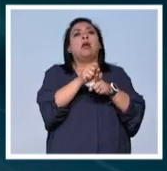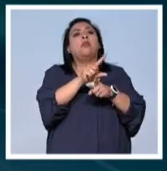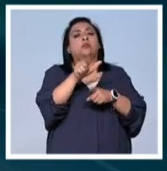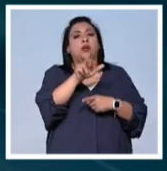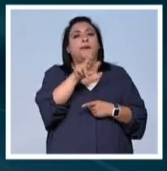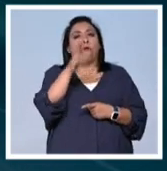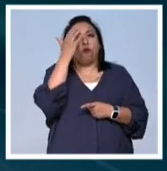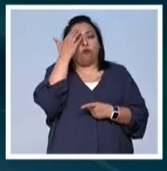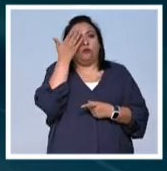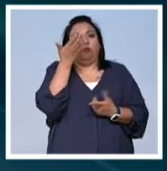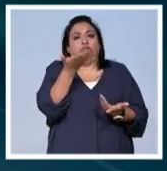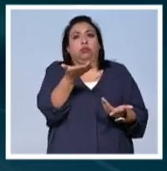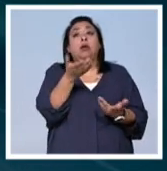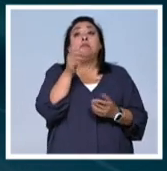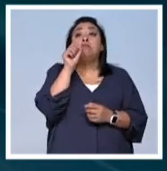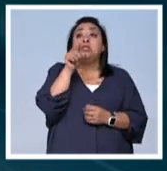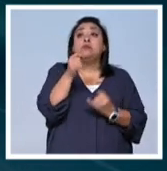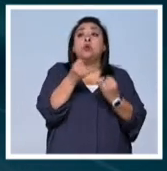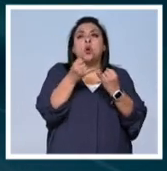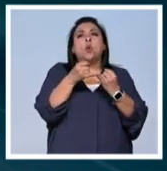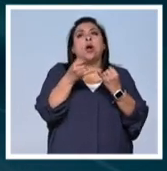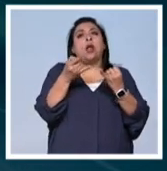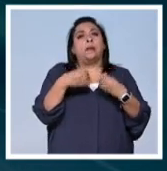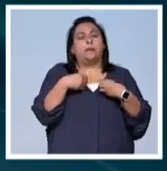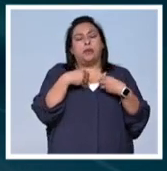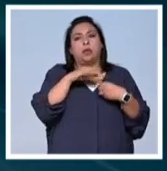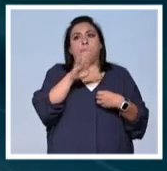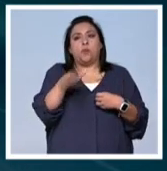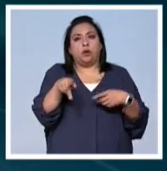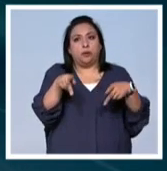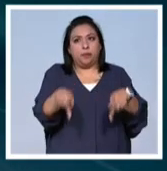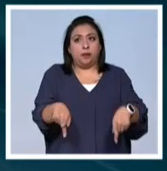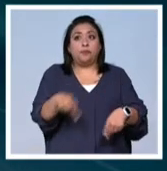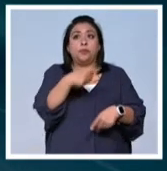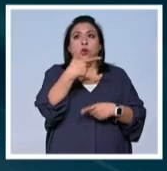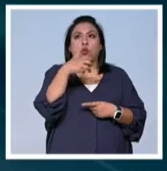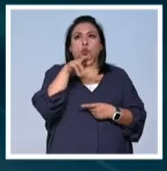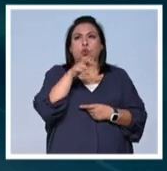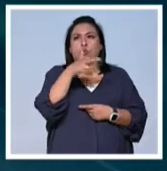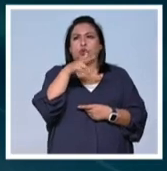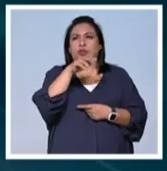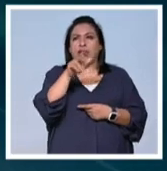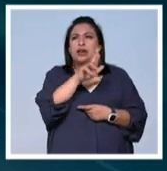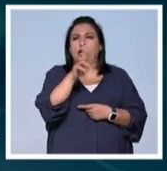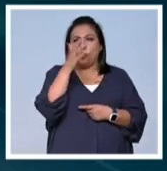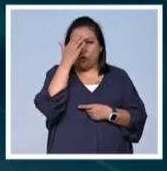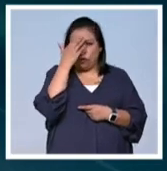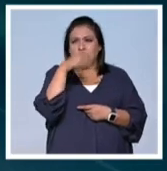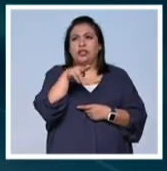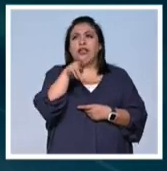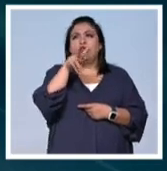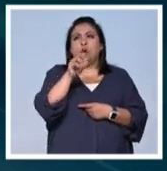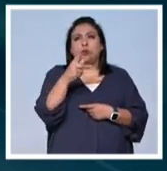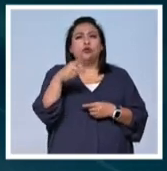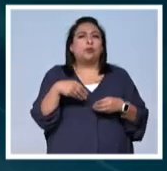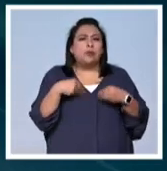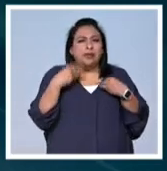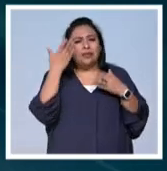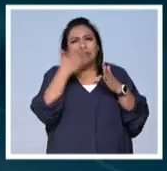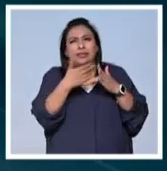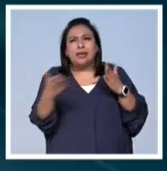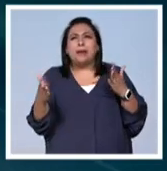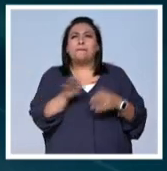reconociéndolo y por lo mismo enterrándolo en vida por su parte Hugo Gutiérrez Vega reconoce que a novo le tocó vivir una